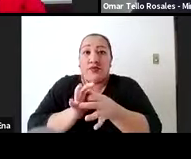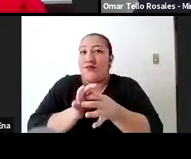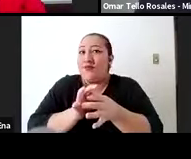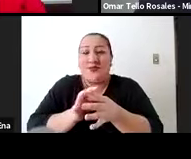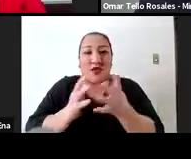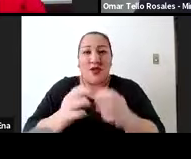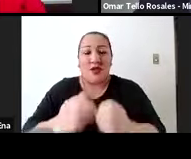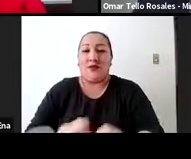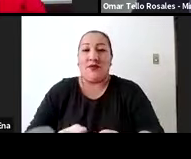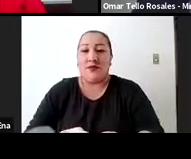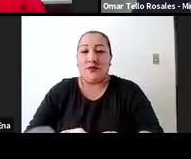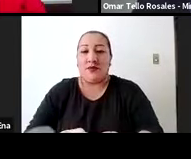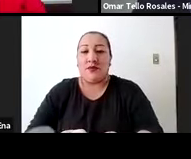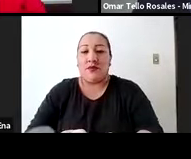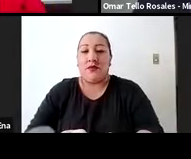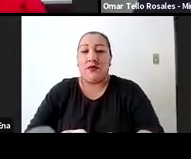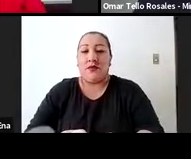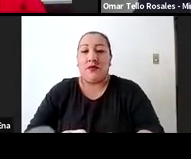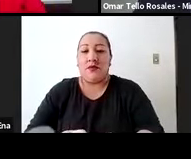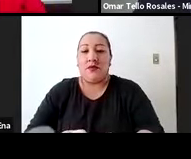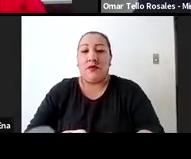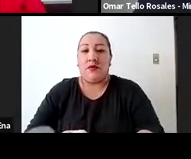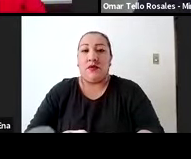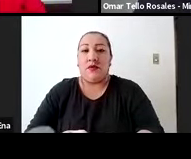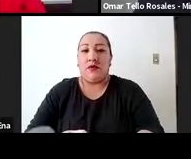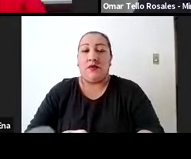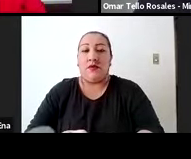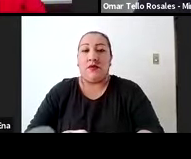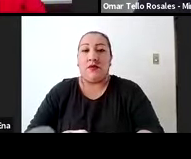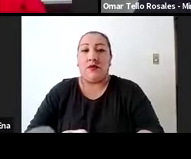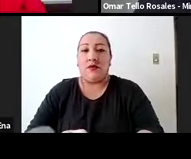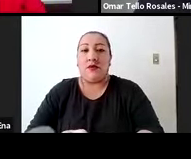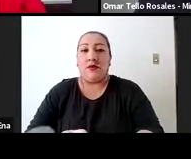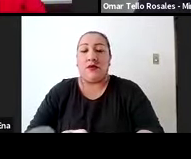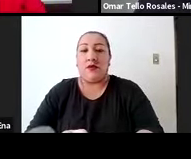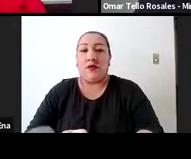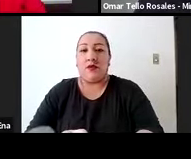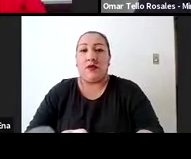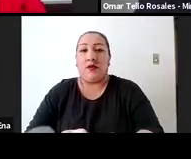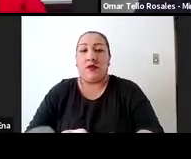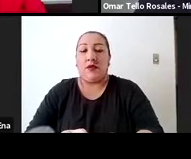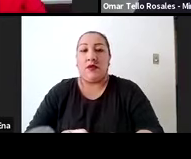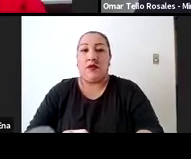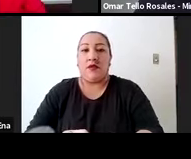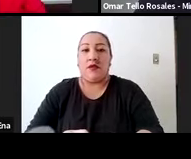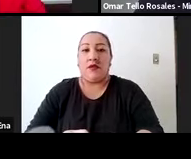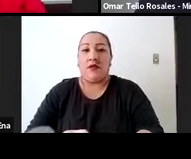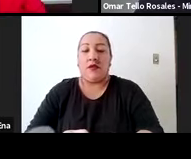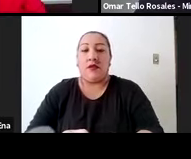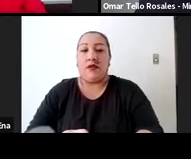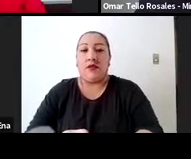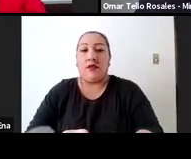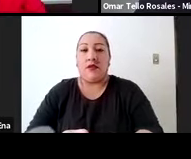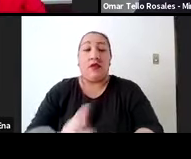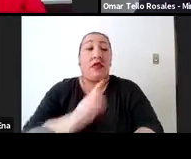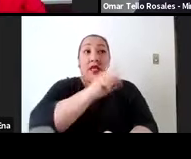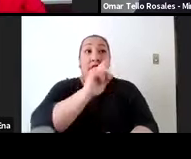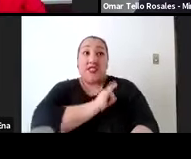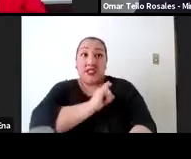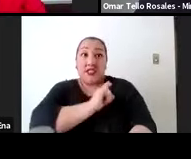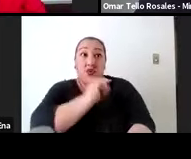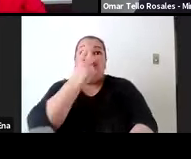entender. Igual, cada instituto, de acuerdo a sus entidades necesita, solamente hace lo que